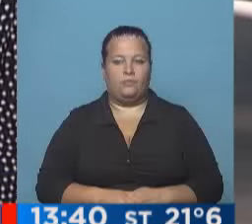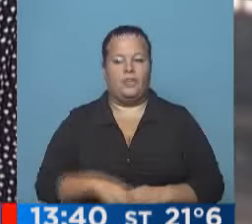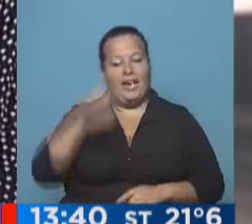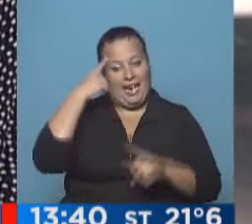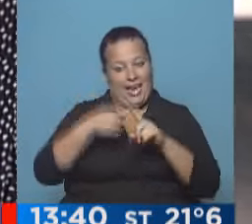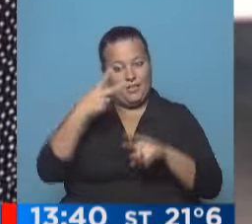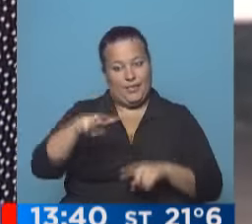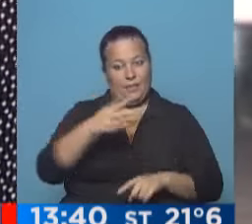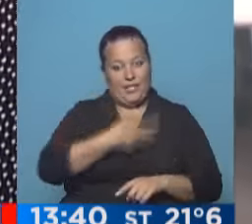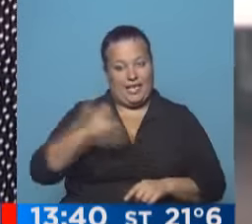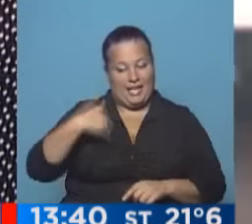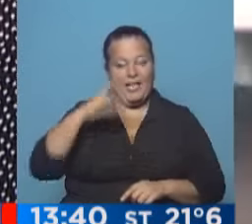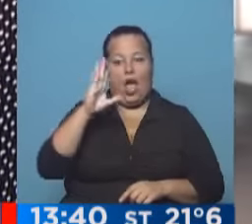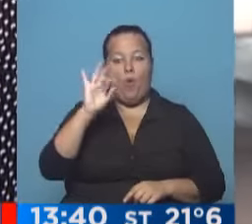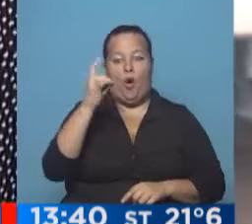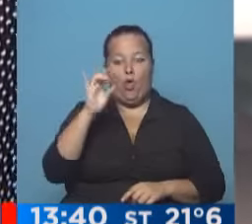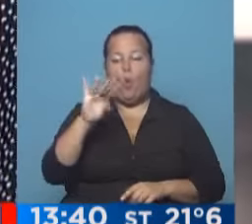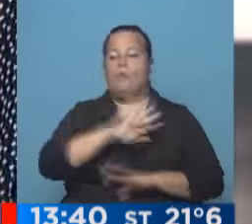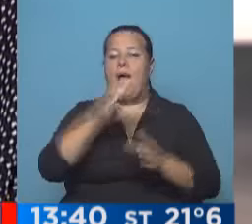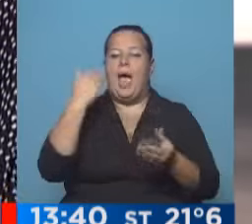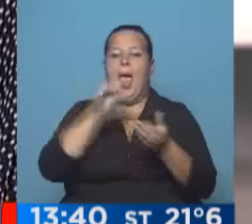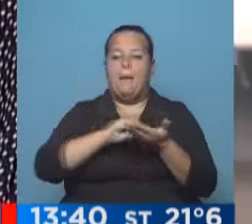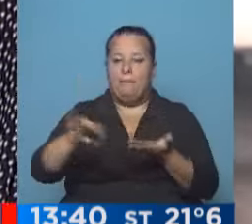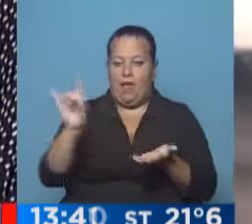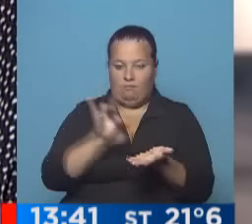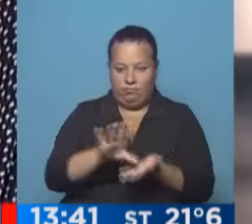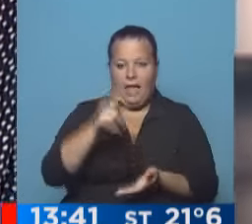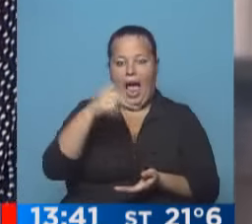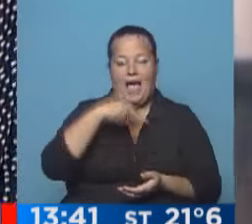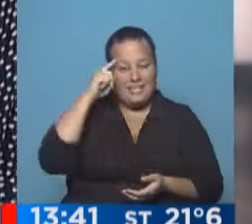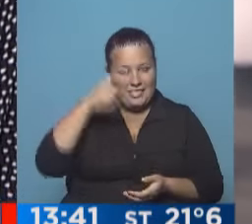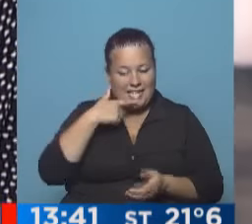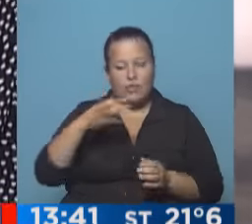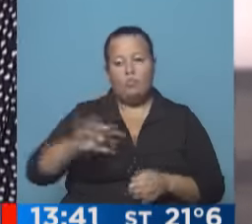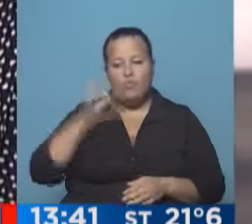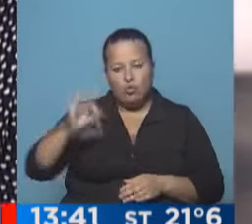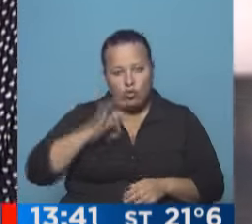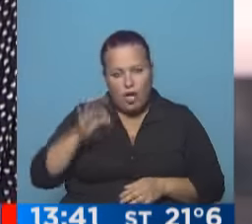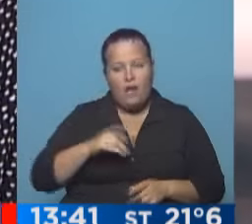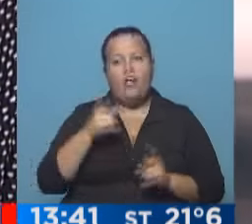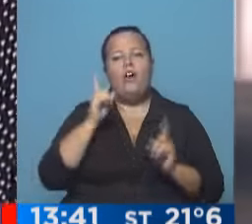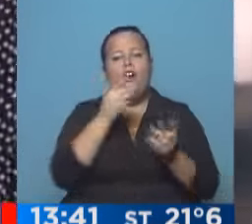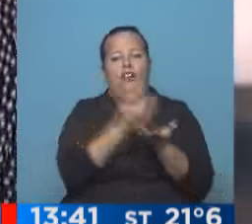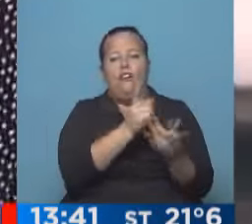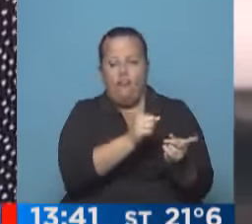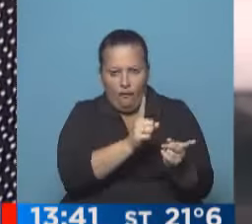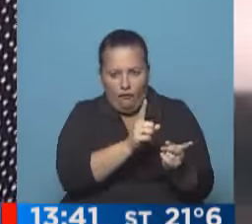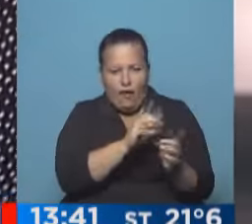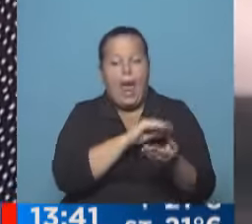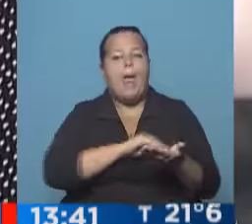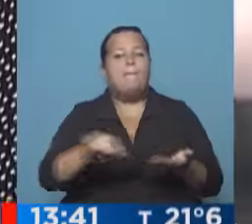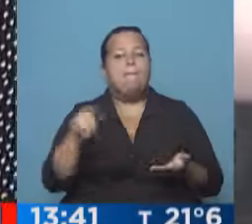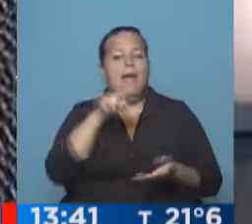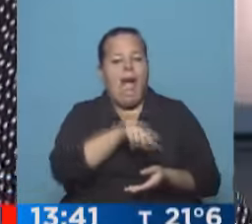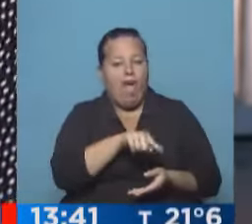El ex vicepresidente de la Nación, Amado Boudou, dejó de ser empleado de planta de la ANSES. Durante todos estos años conservó su cargo como empleado